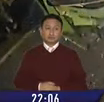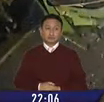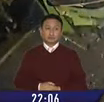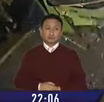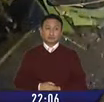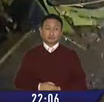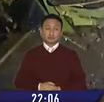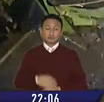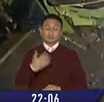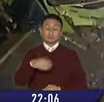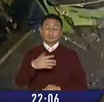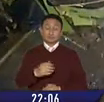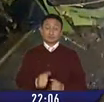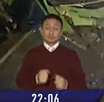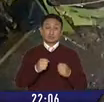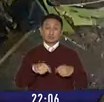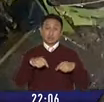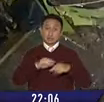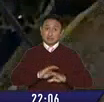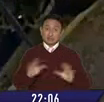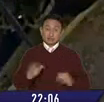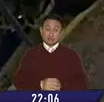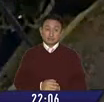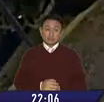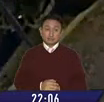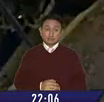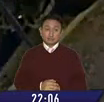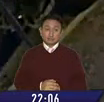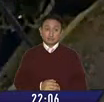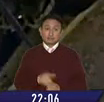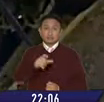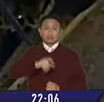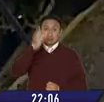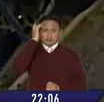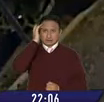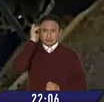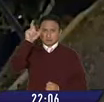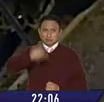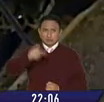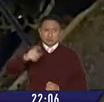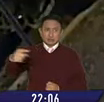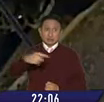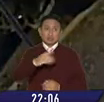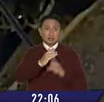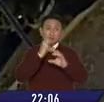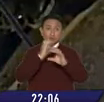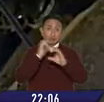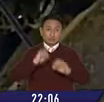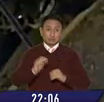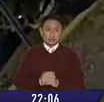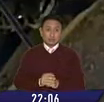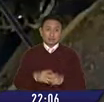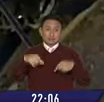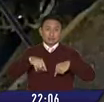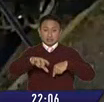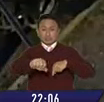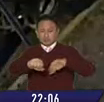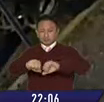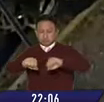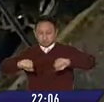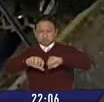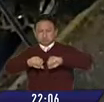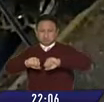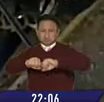el fatal siniestro está consumado la desesperación se apodera de quienes estaban en el bus tratan de mover los hierros